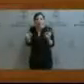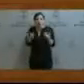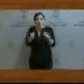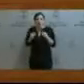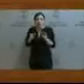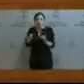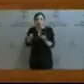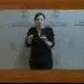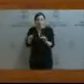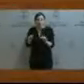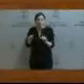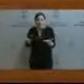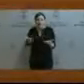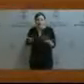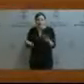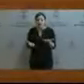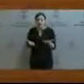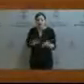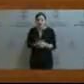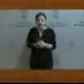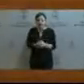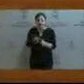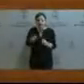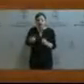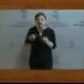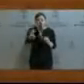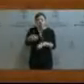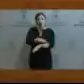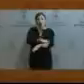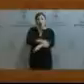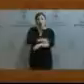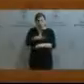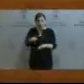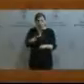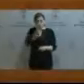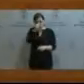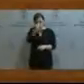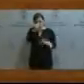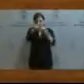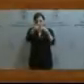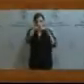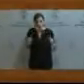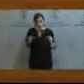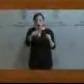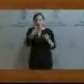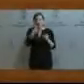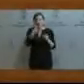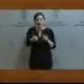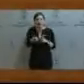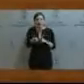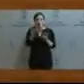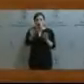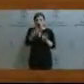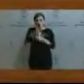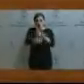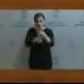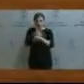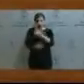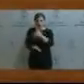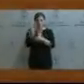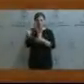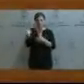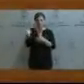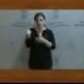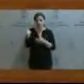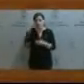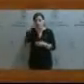paso. Este paso lo ha dado ya hace tiempo la Administración socialista asturiana al permanecer durante estas pasadas legislaturas en esta